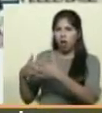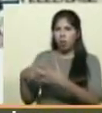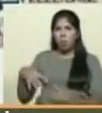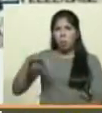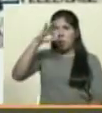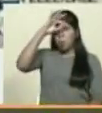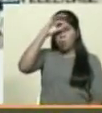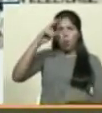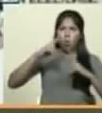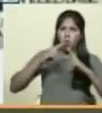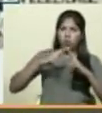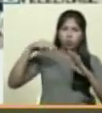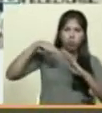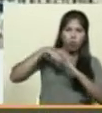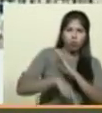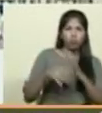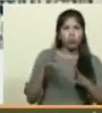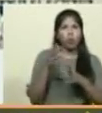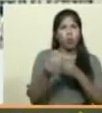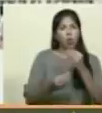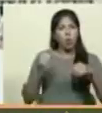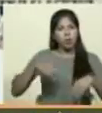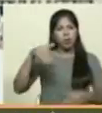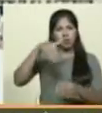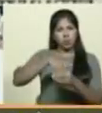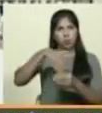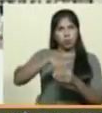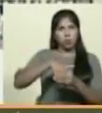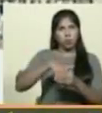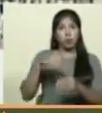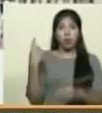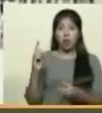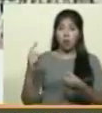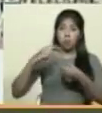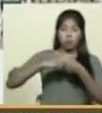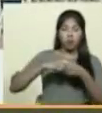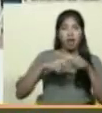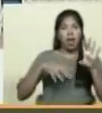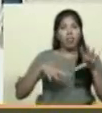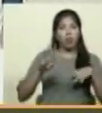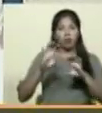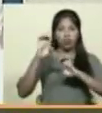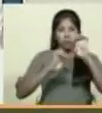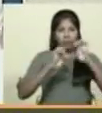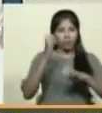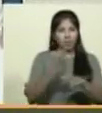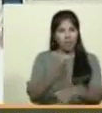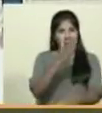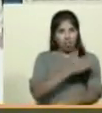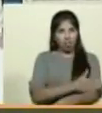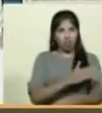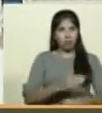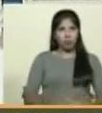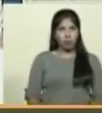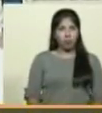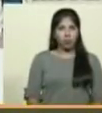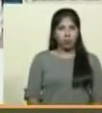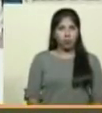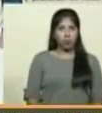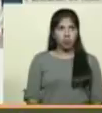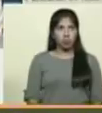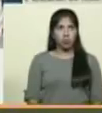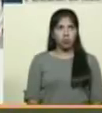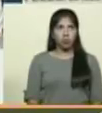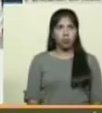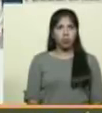en Venezuela y en las que están incluidas las más de 14 auditorías que han sido realizadas para este evento, en el